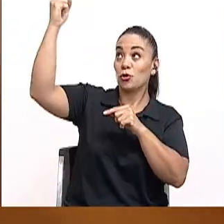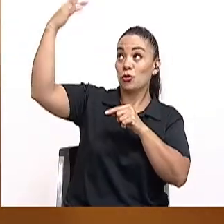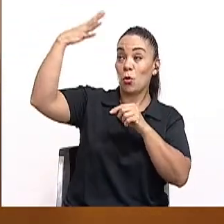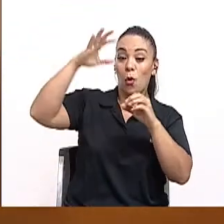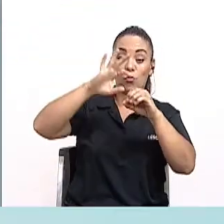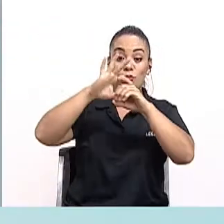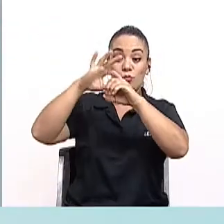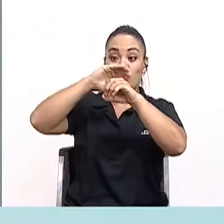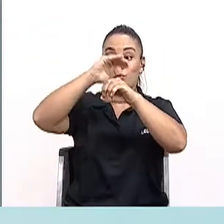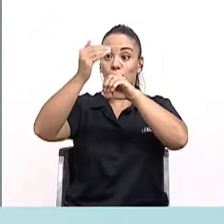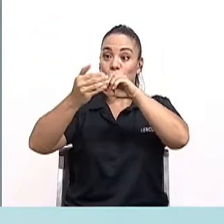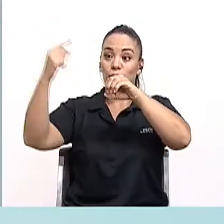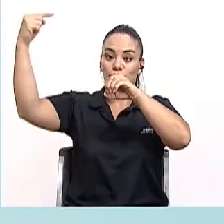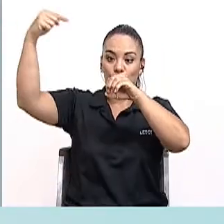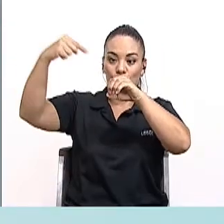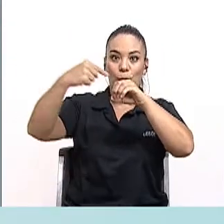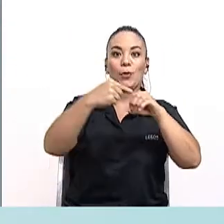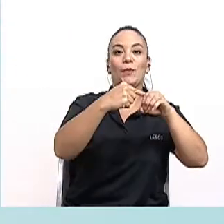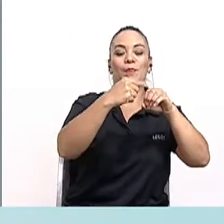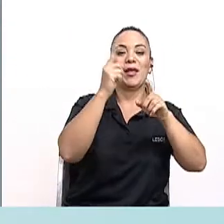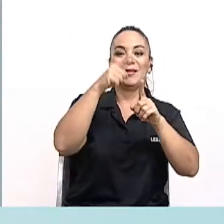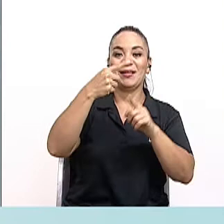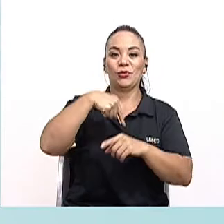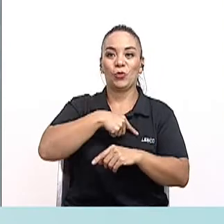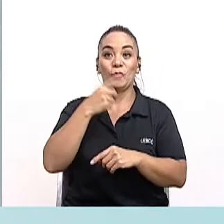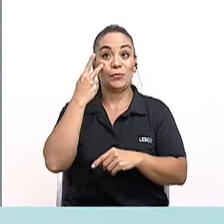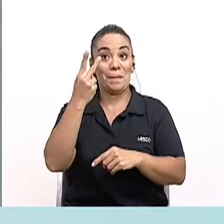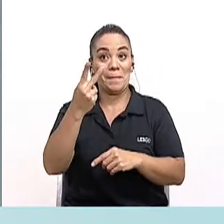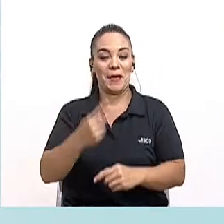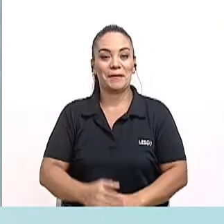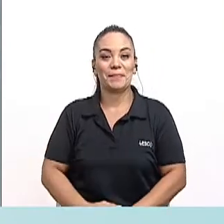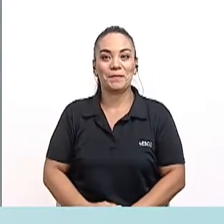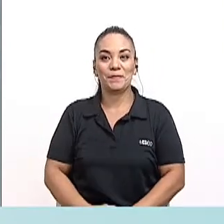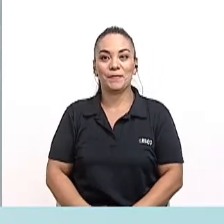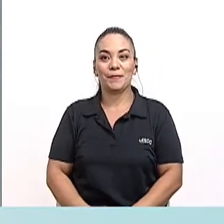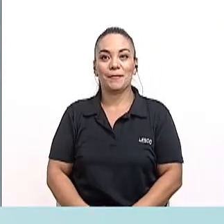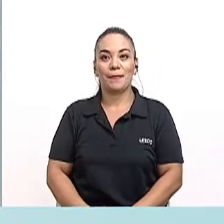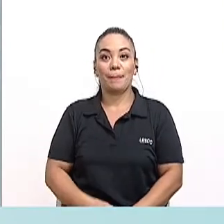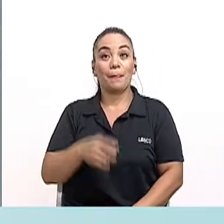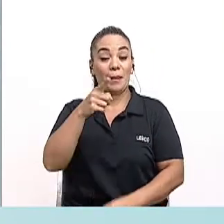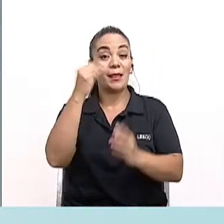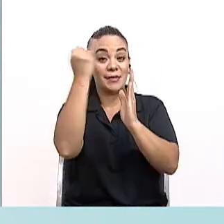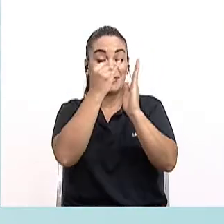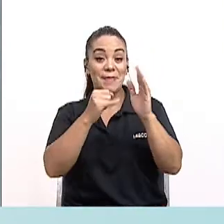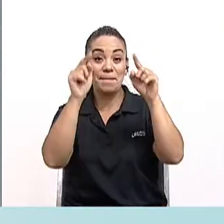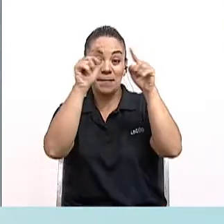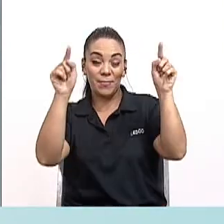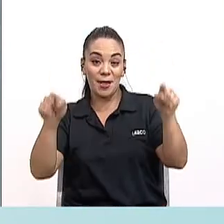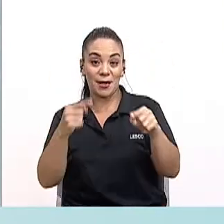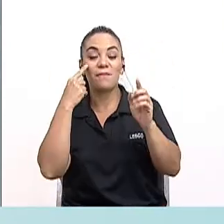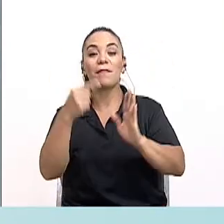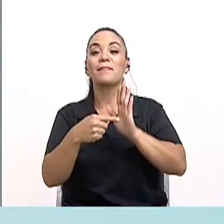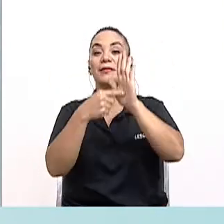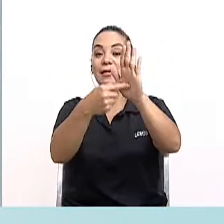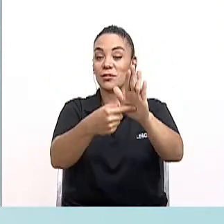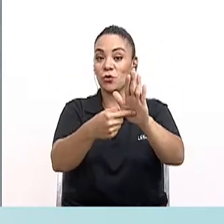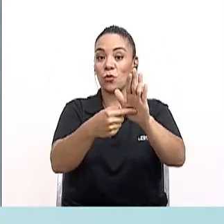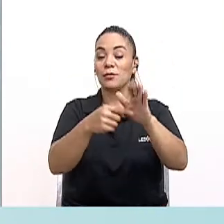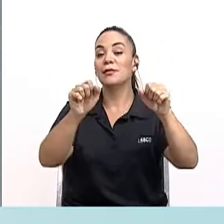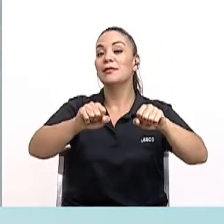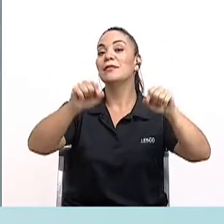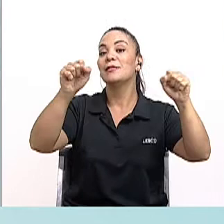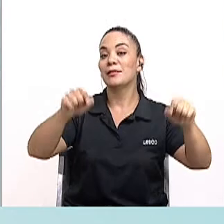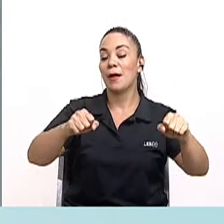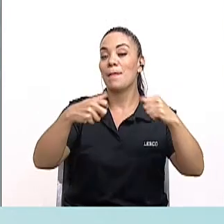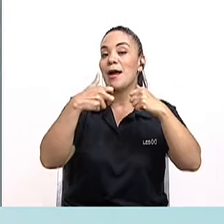nosotros. Ahí tienen una imagen bastante colorida donde tenemos la representación del espectro